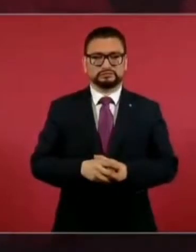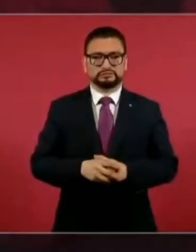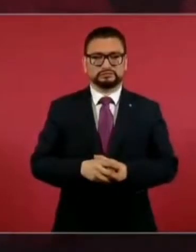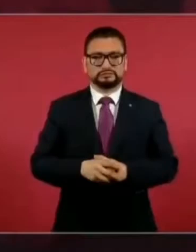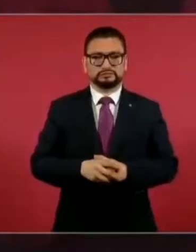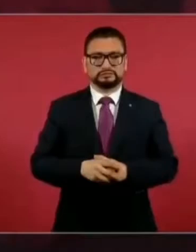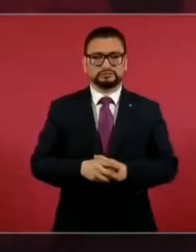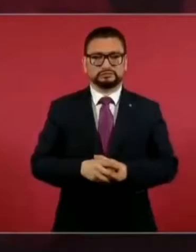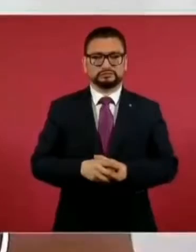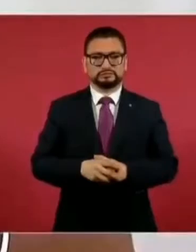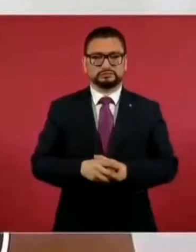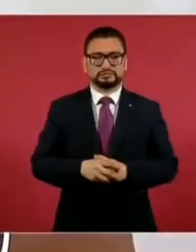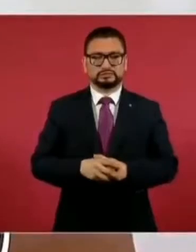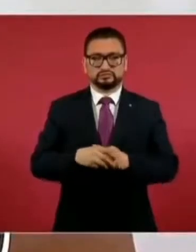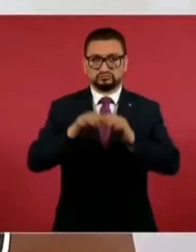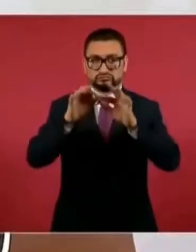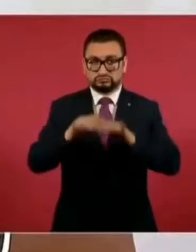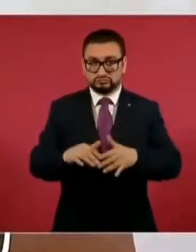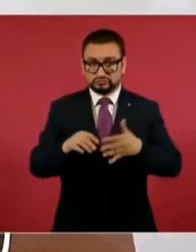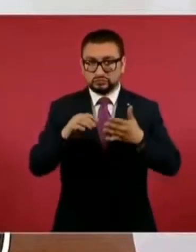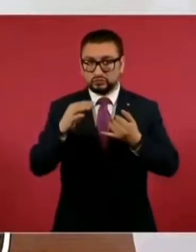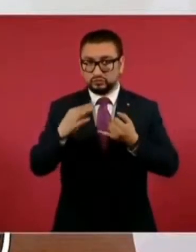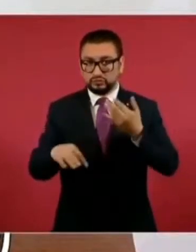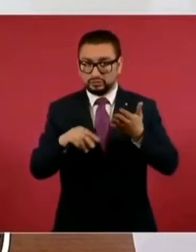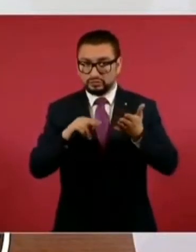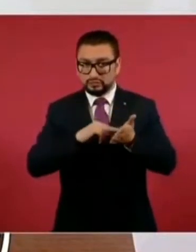De abajos firmantes,